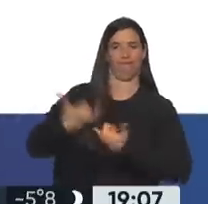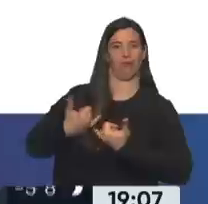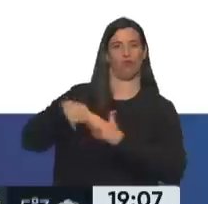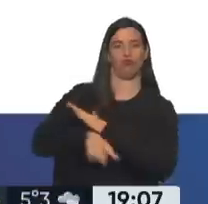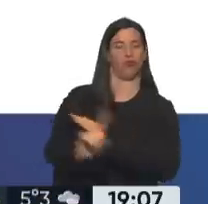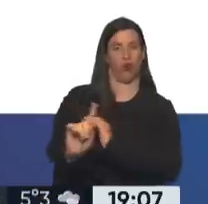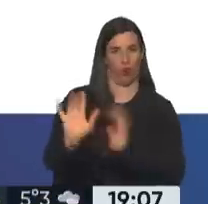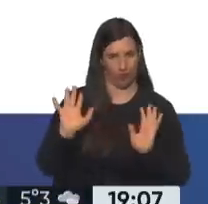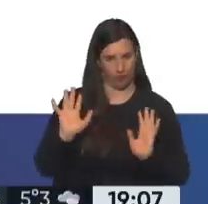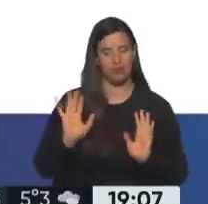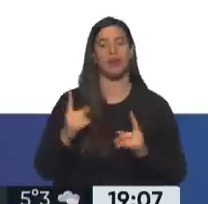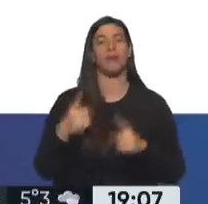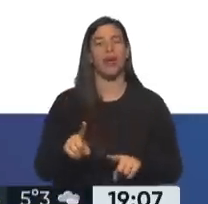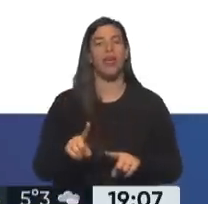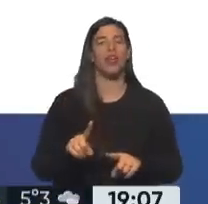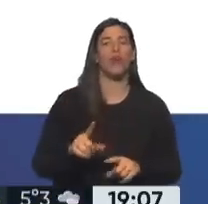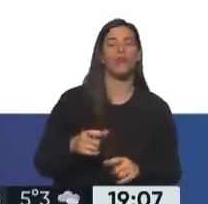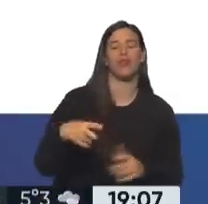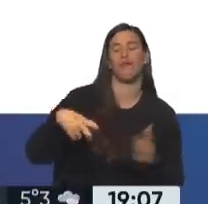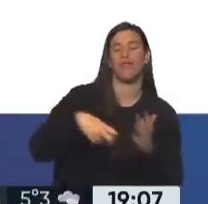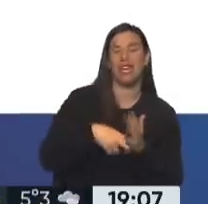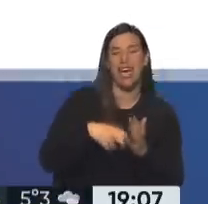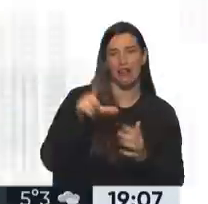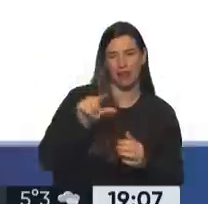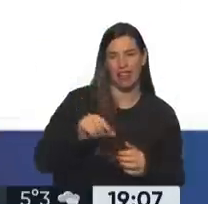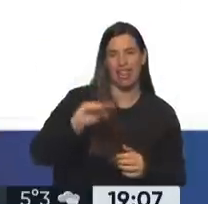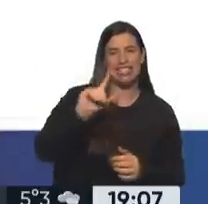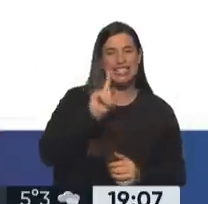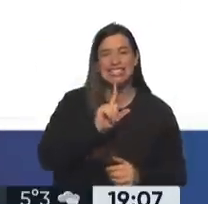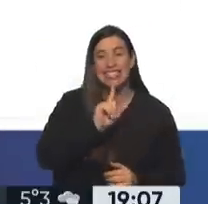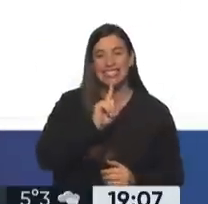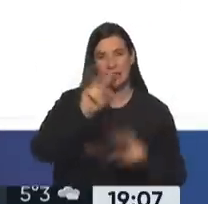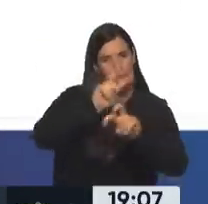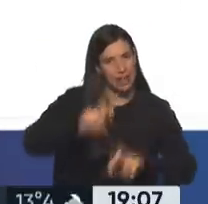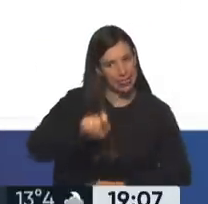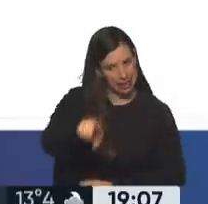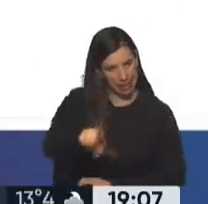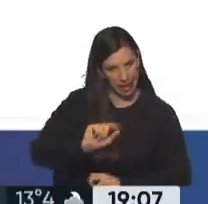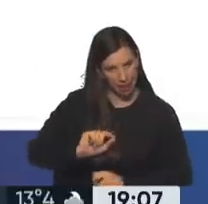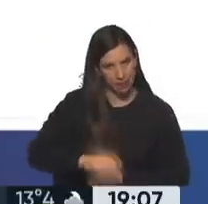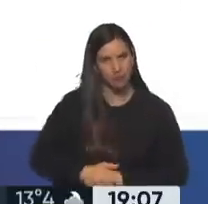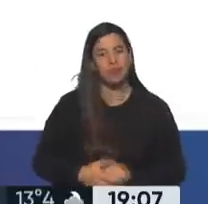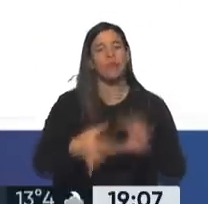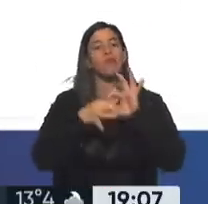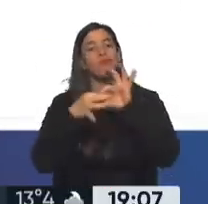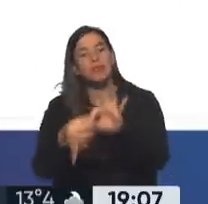está investigando el fiscal federal Chit, que tiene que ver con